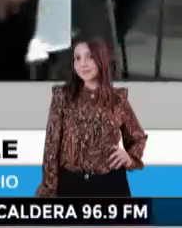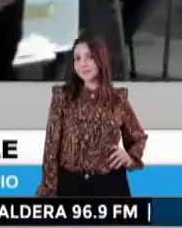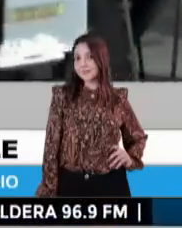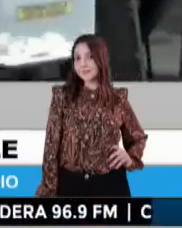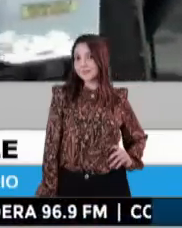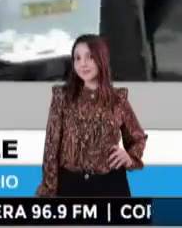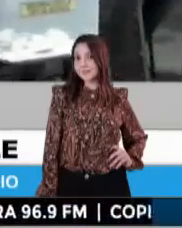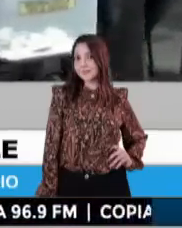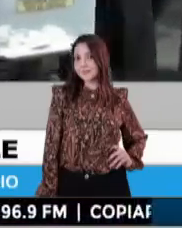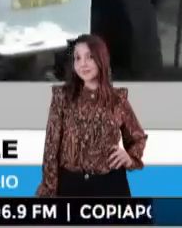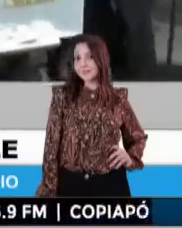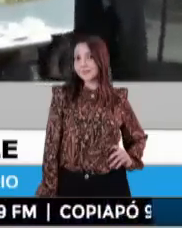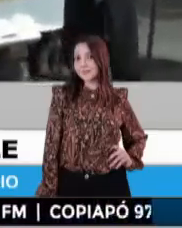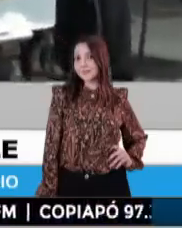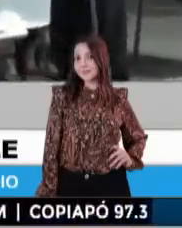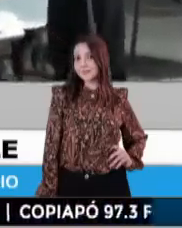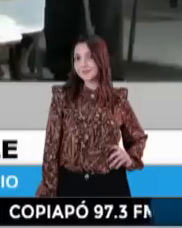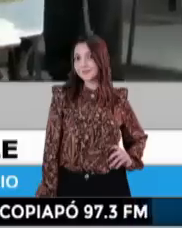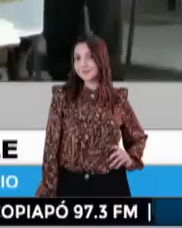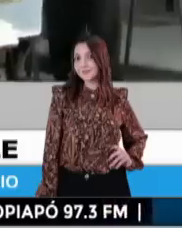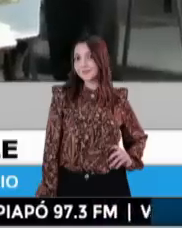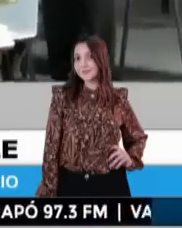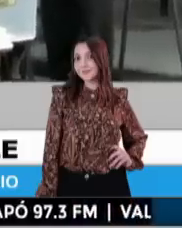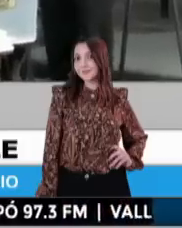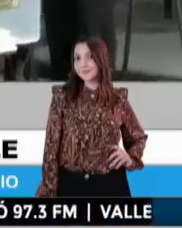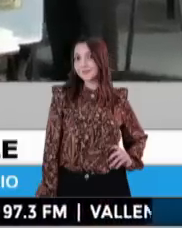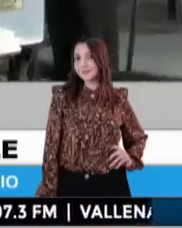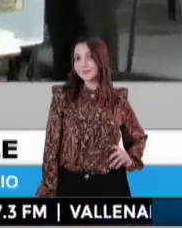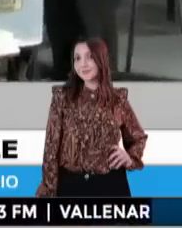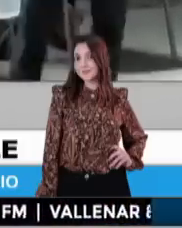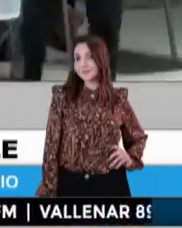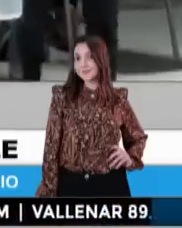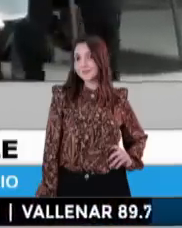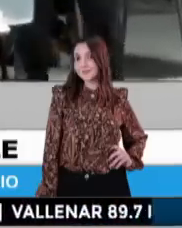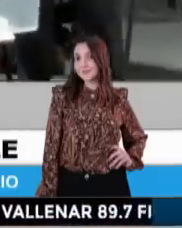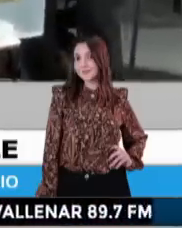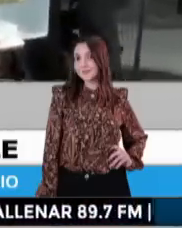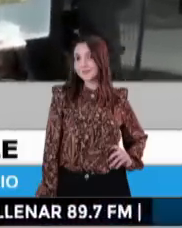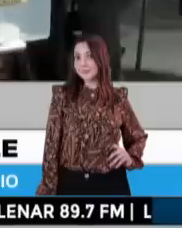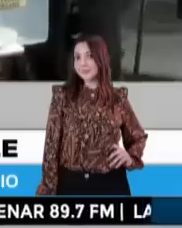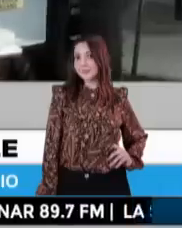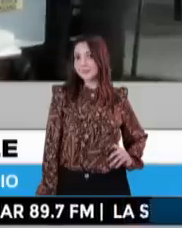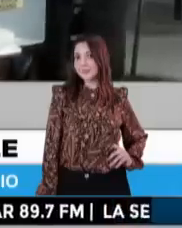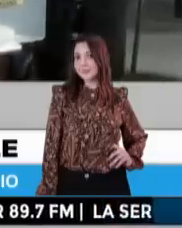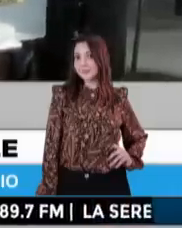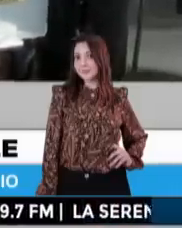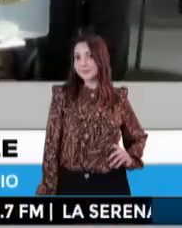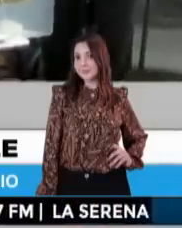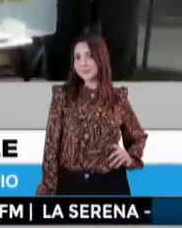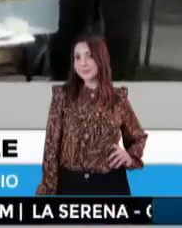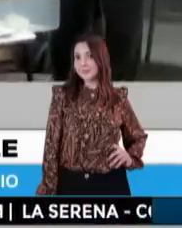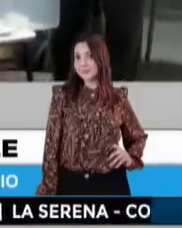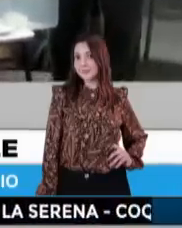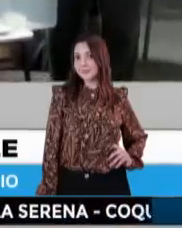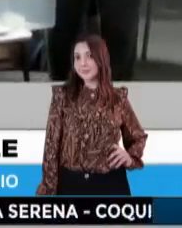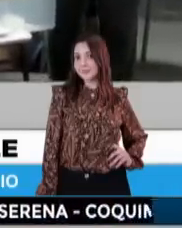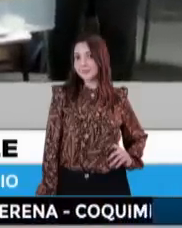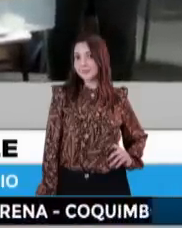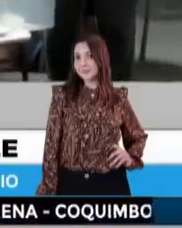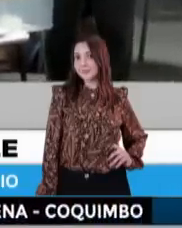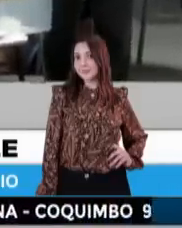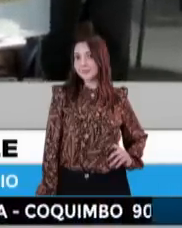regional, especialmente en fuente de financiamiento, autonomía presupuestaria, revisar el exceso de organismos autónomos. O sea, es un